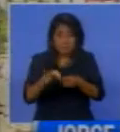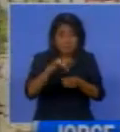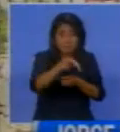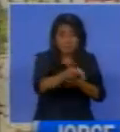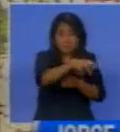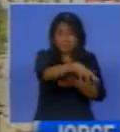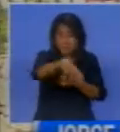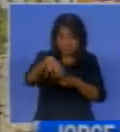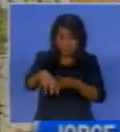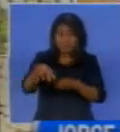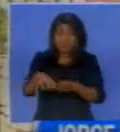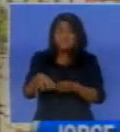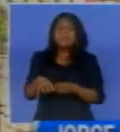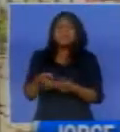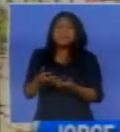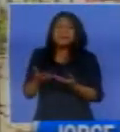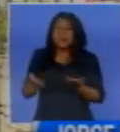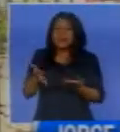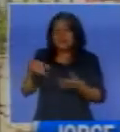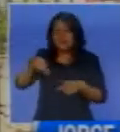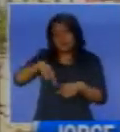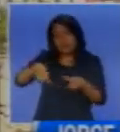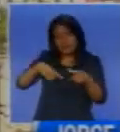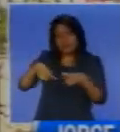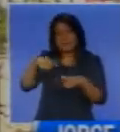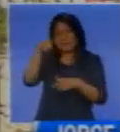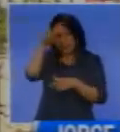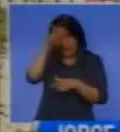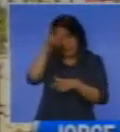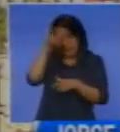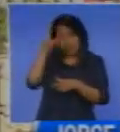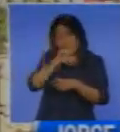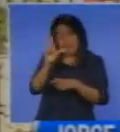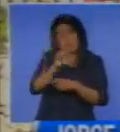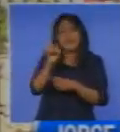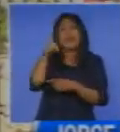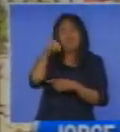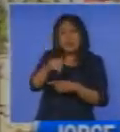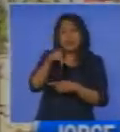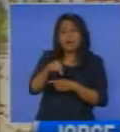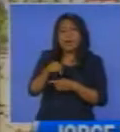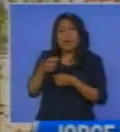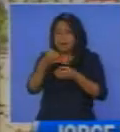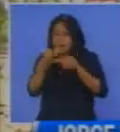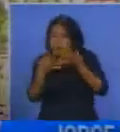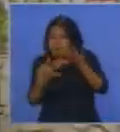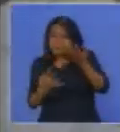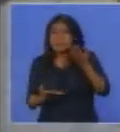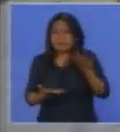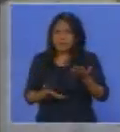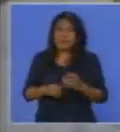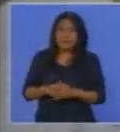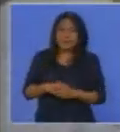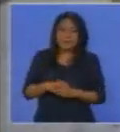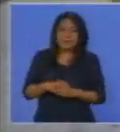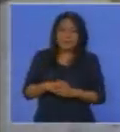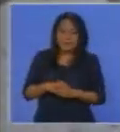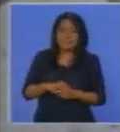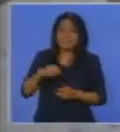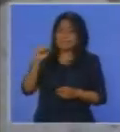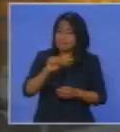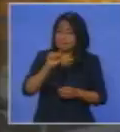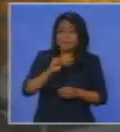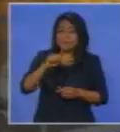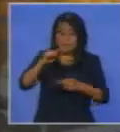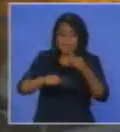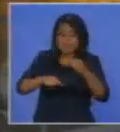escrutar directamente desde el lunes en esta delegación. Por razones de seguridad, no irá a juntas intermedias. Y que de hecho planean duplicar